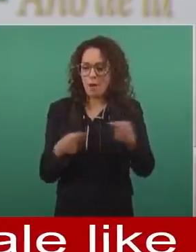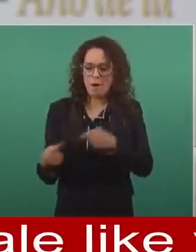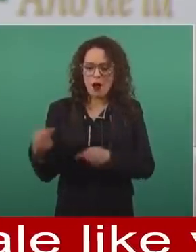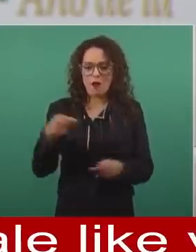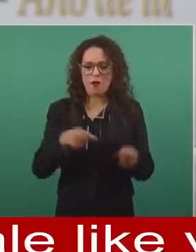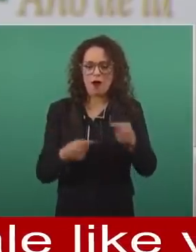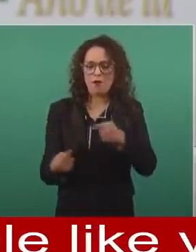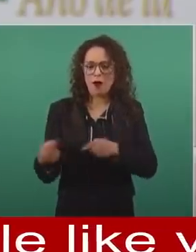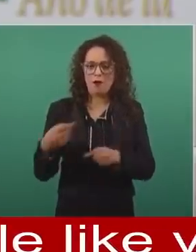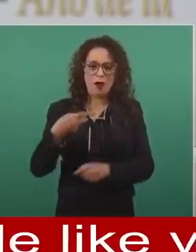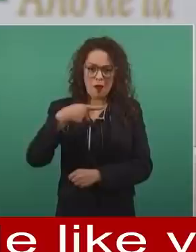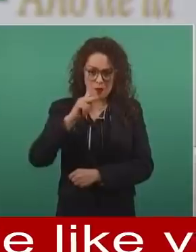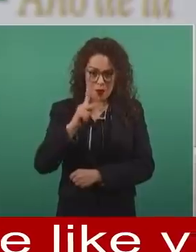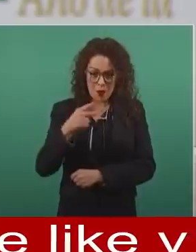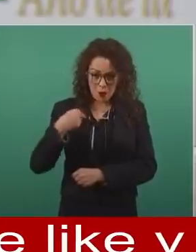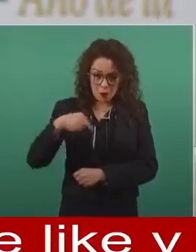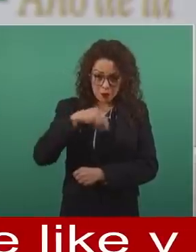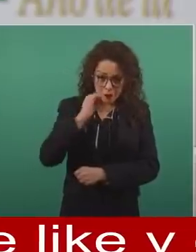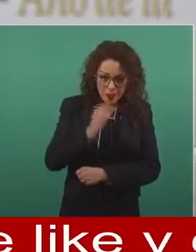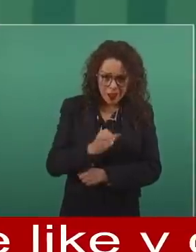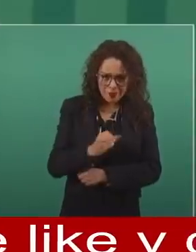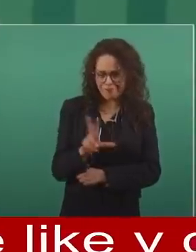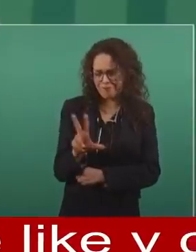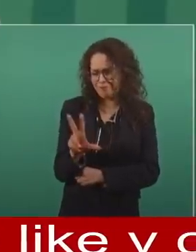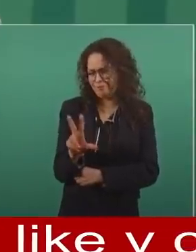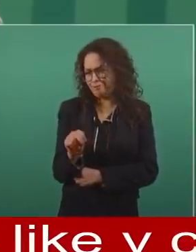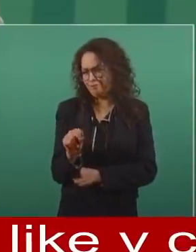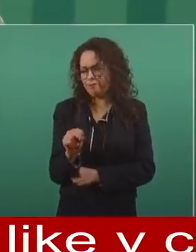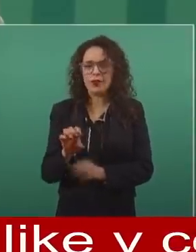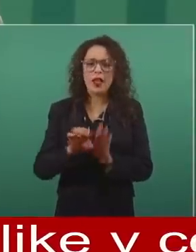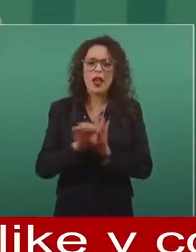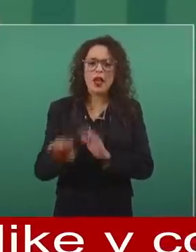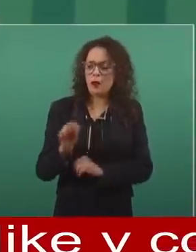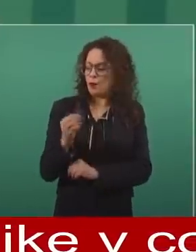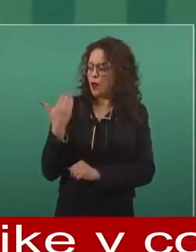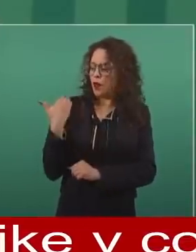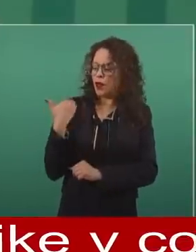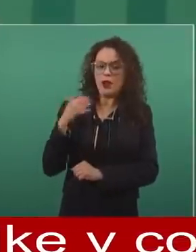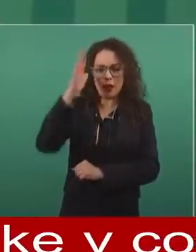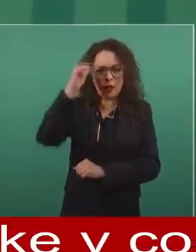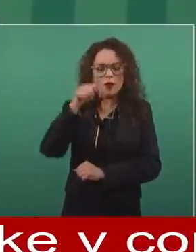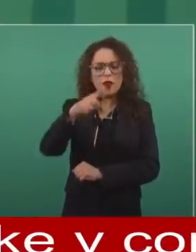acaba de pasar ahora. ¿Se acuerdan lo que decía Claudio?